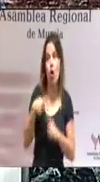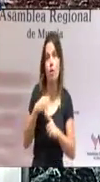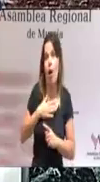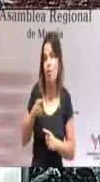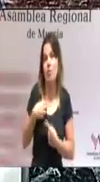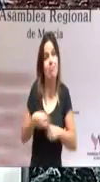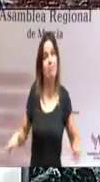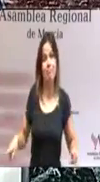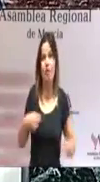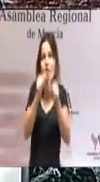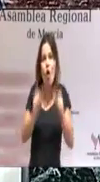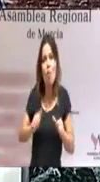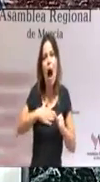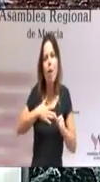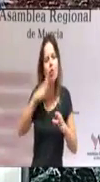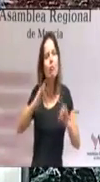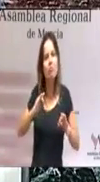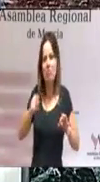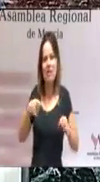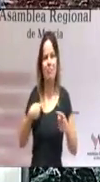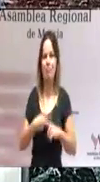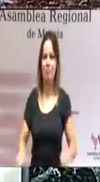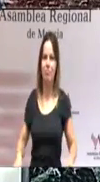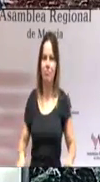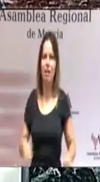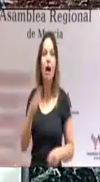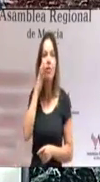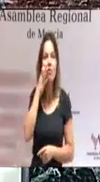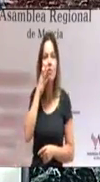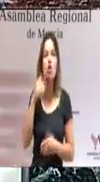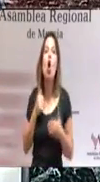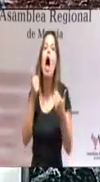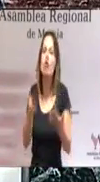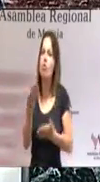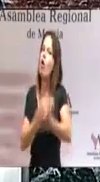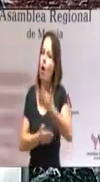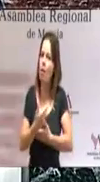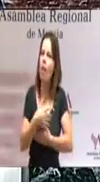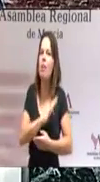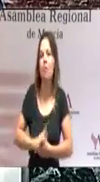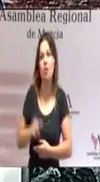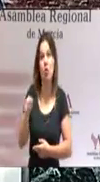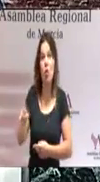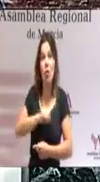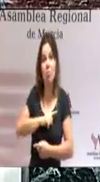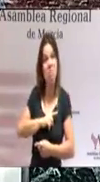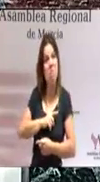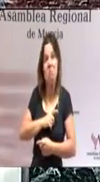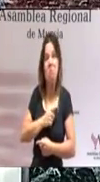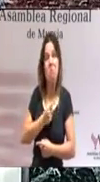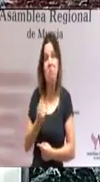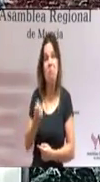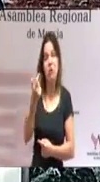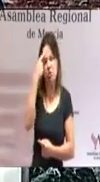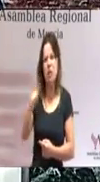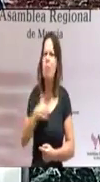No es mi estilo, ni mi convicción. Desde luego, a ayudar y a colaborar, de momento, lo ha hecho poco. Yo sé que su papel